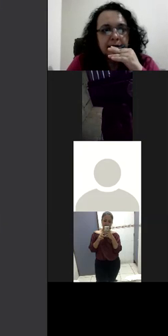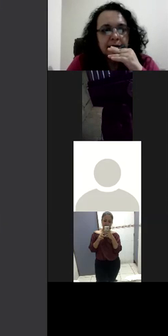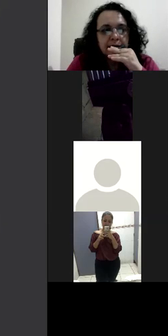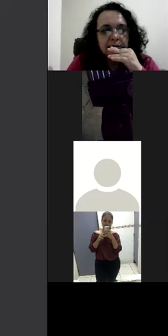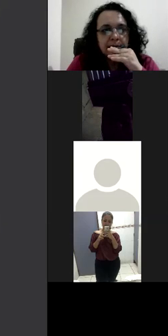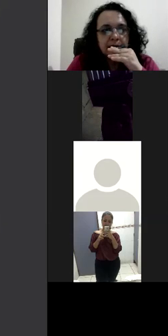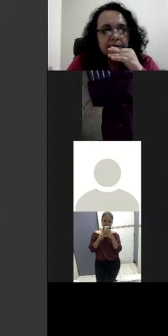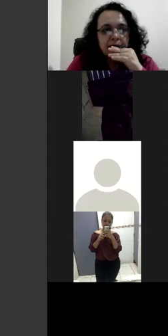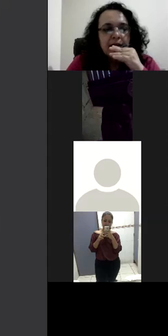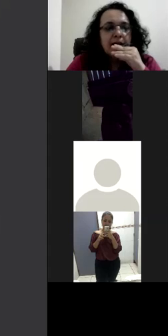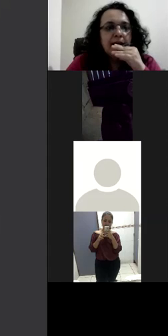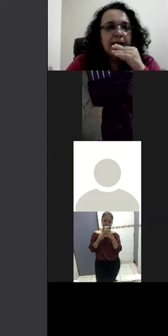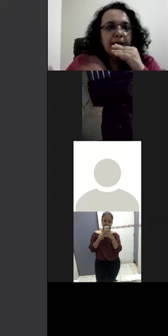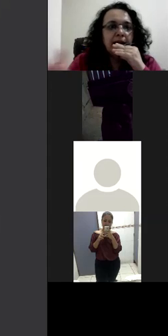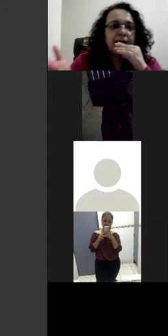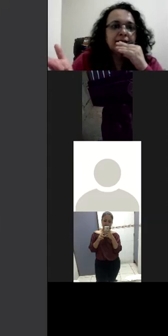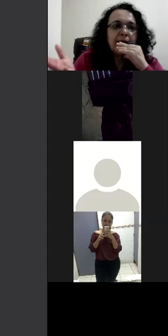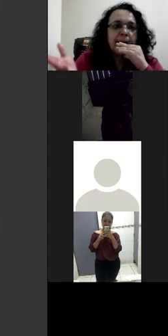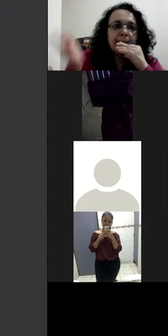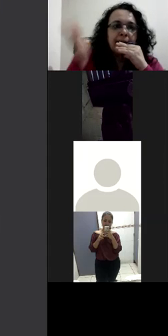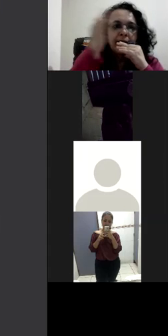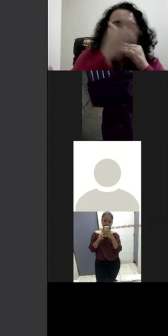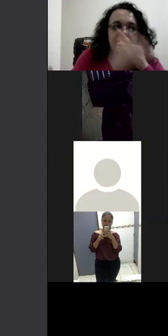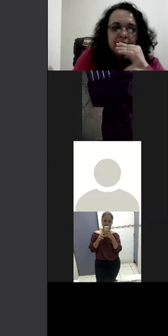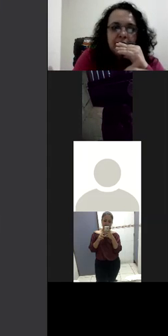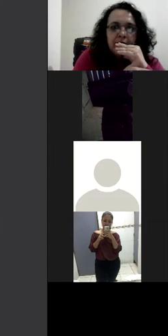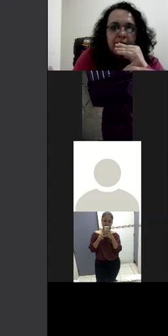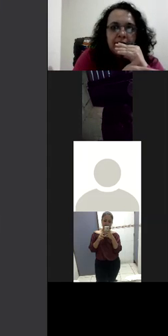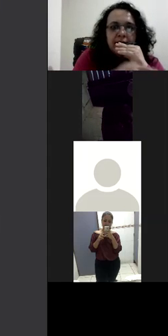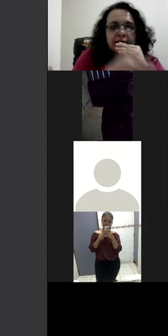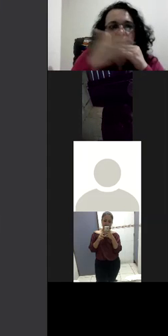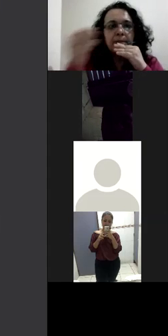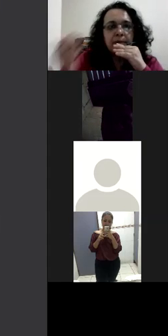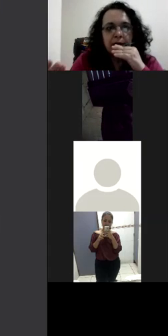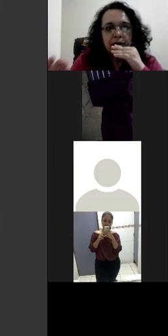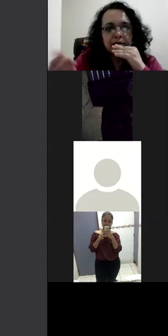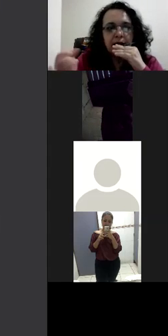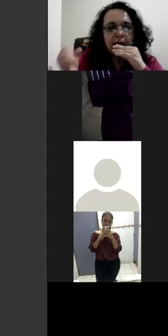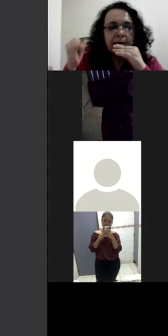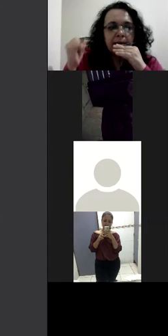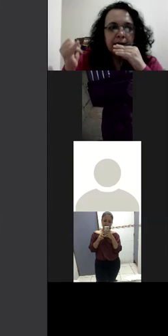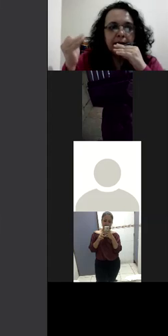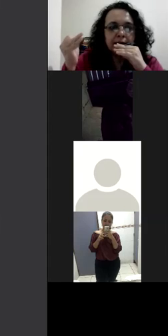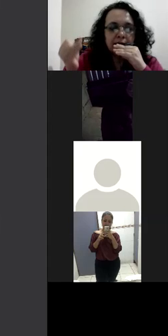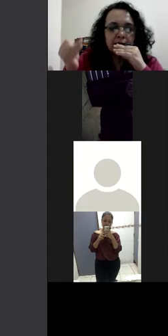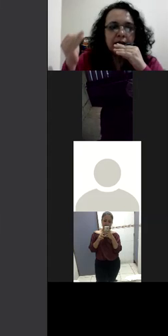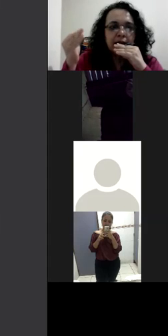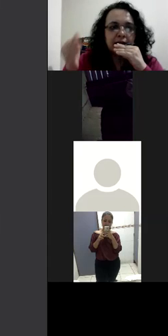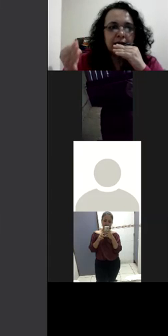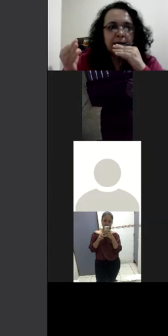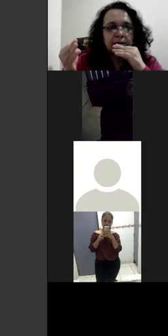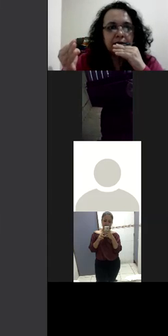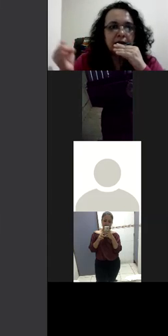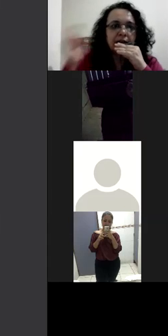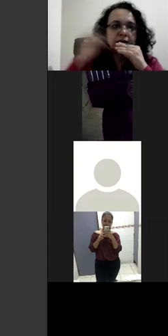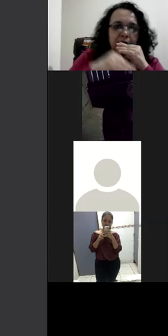Es la segunda persona. Y está en singular y está en plural. O sea, hay primera, segunda y